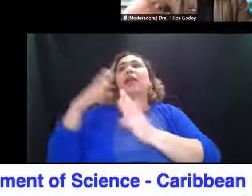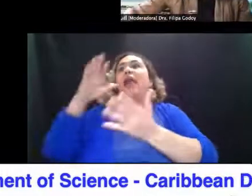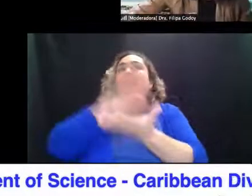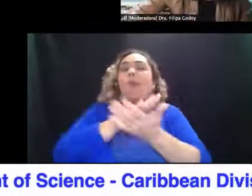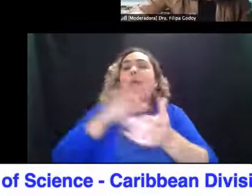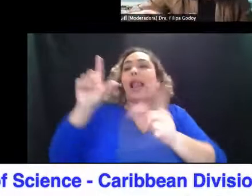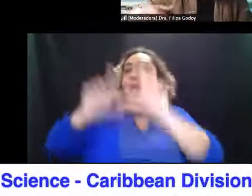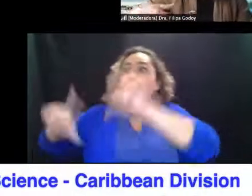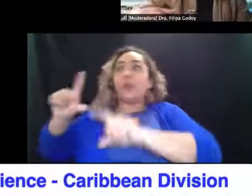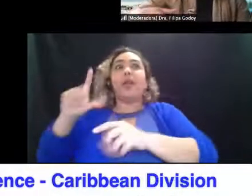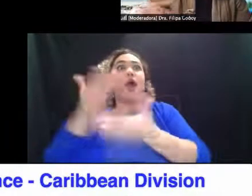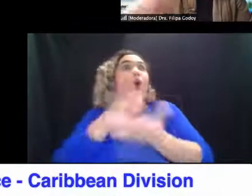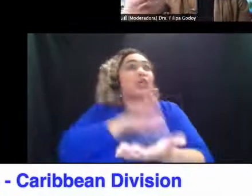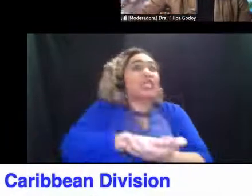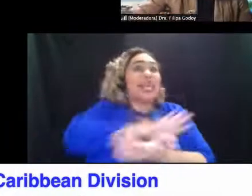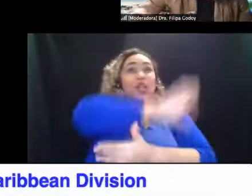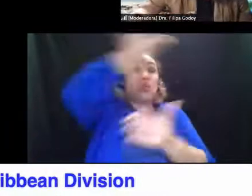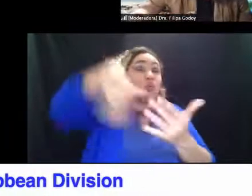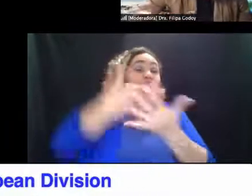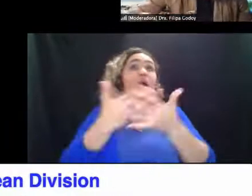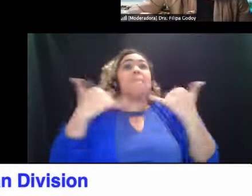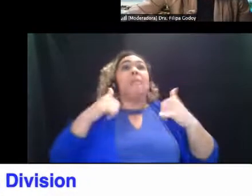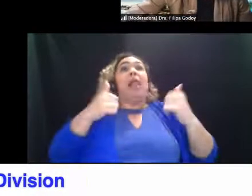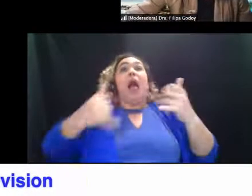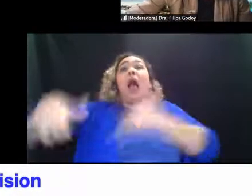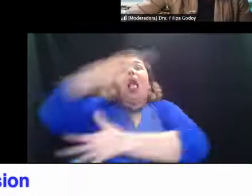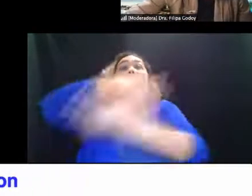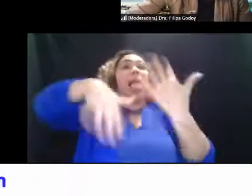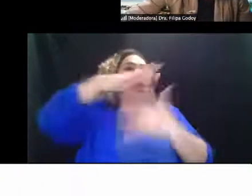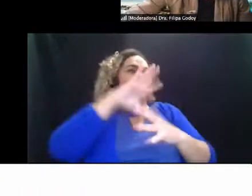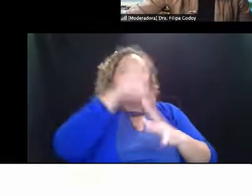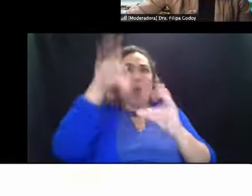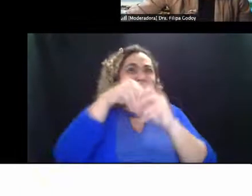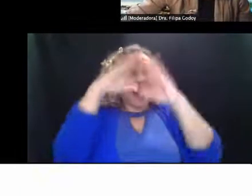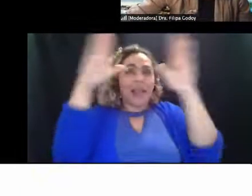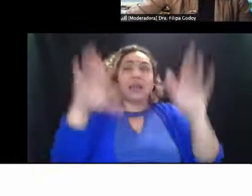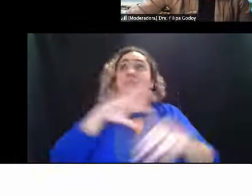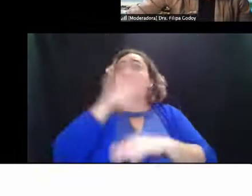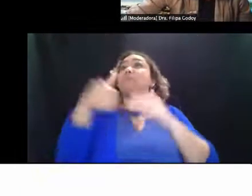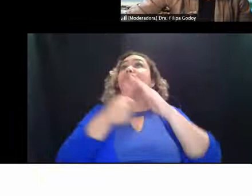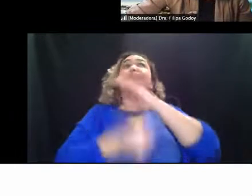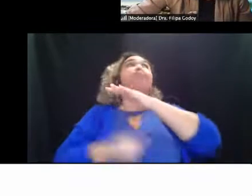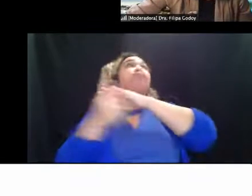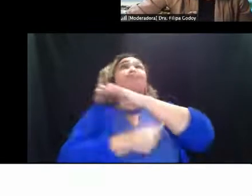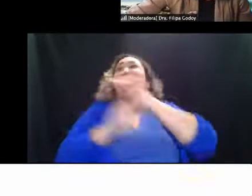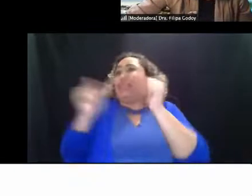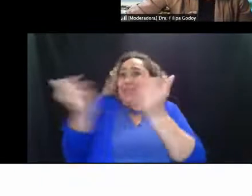una cocina, y es un playground. Así que estamos todos de